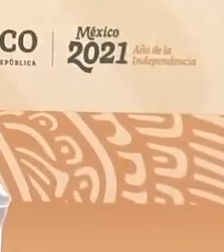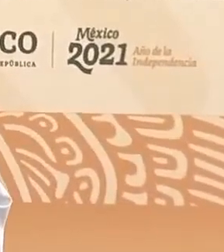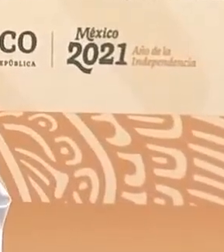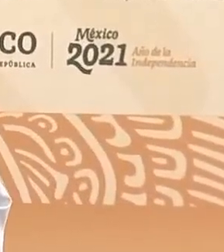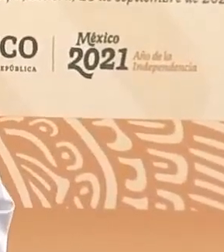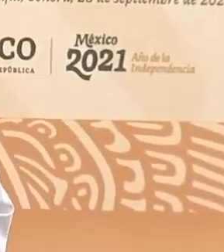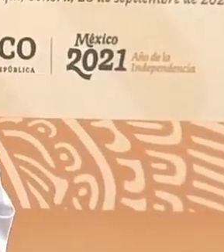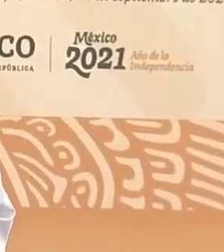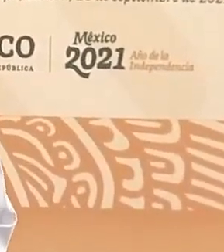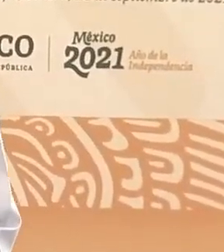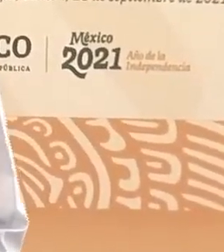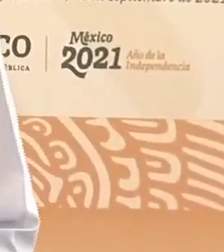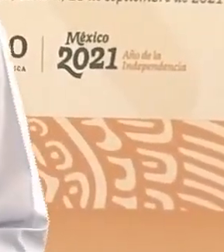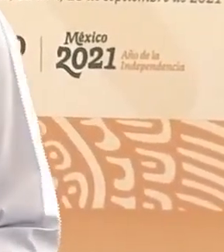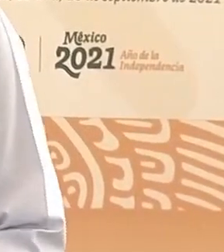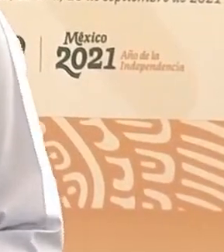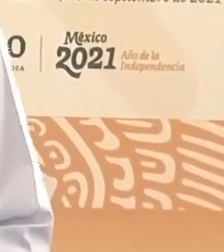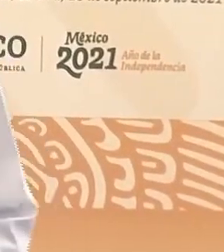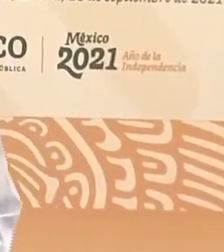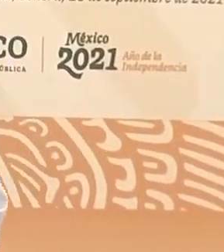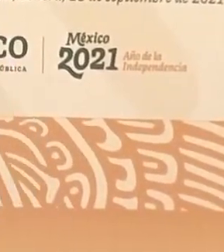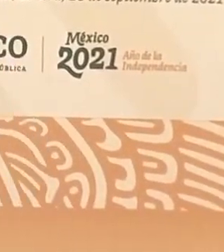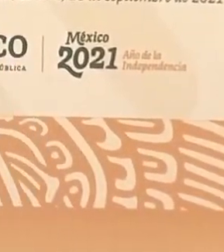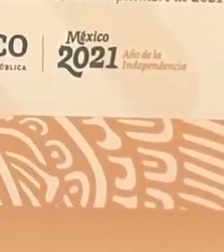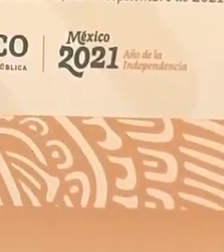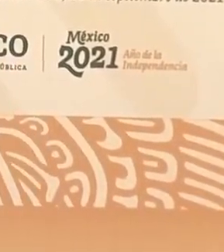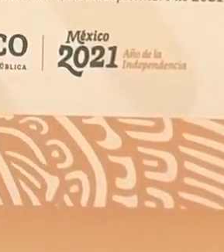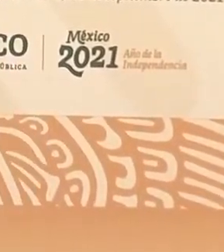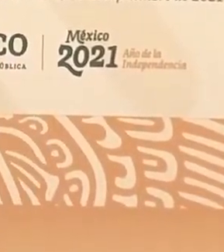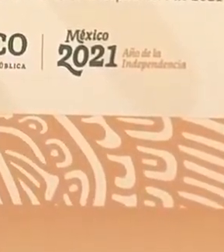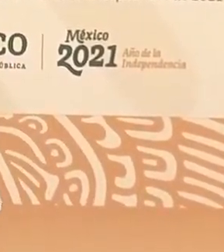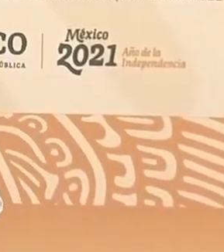Unidos mexicanos. Amigas, amigos,